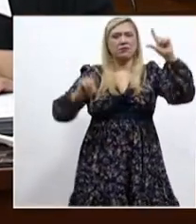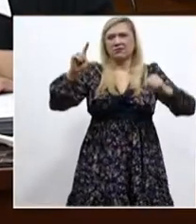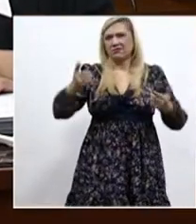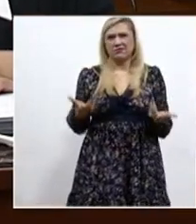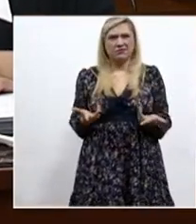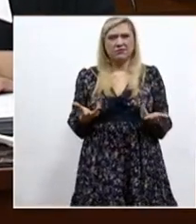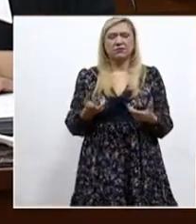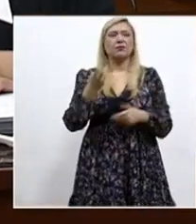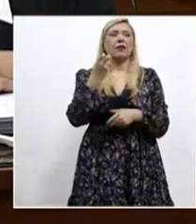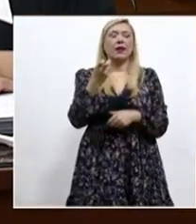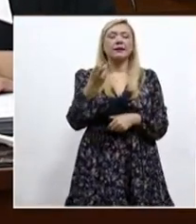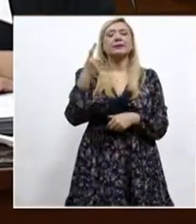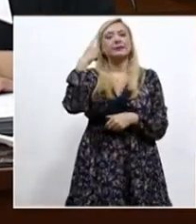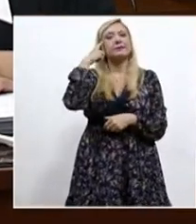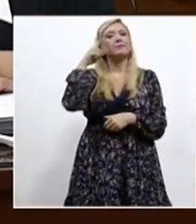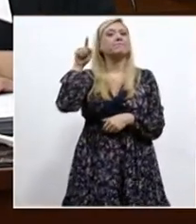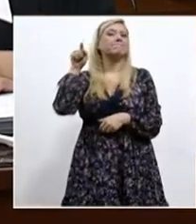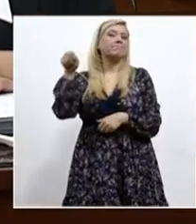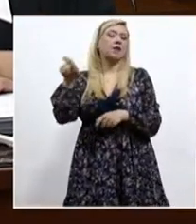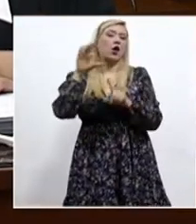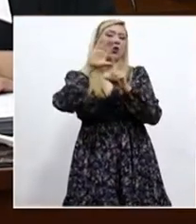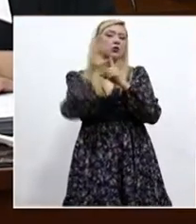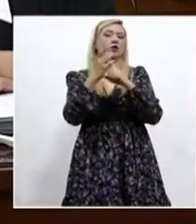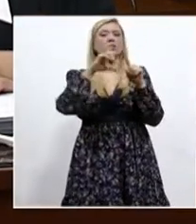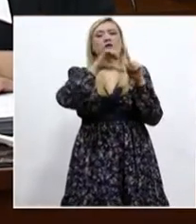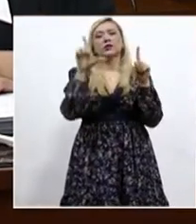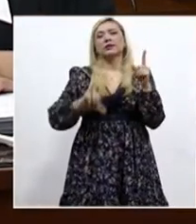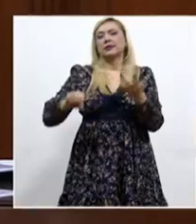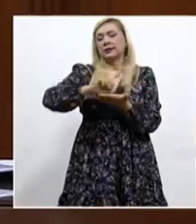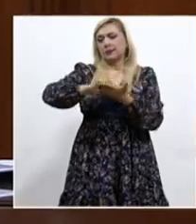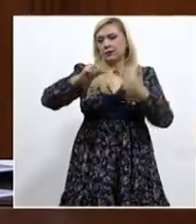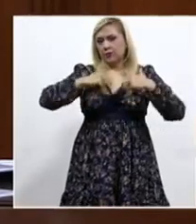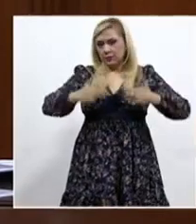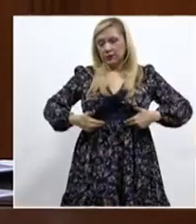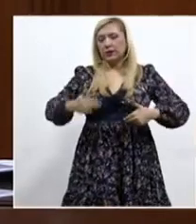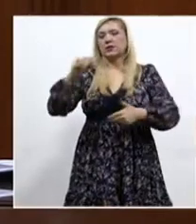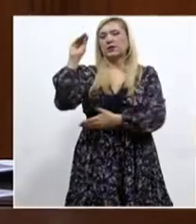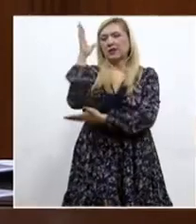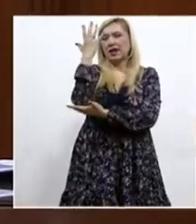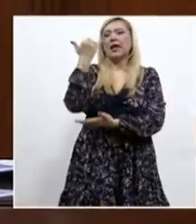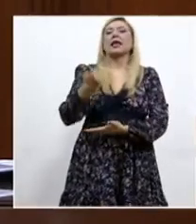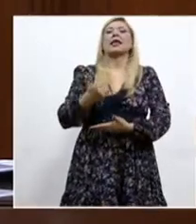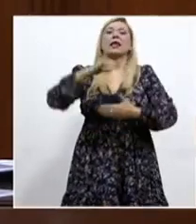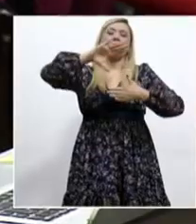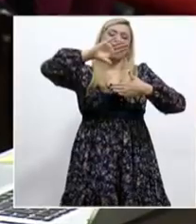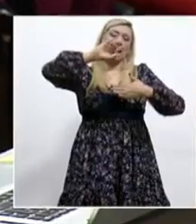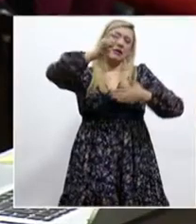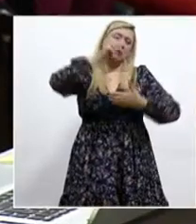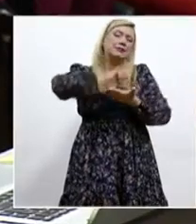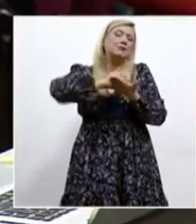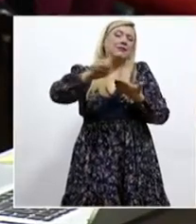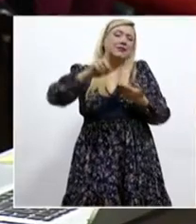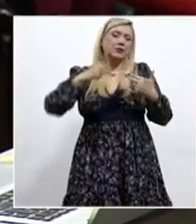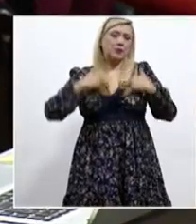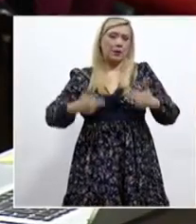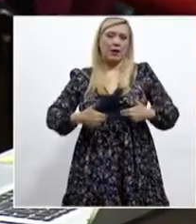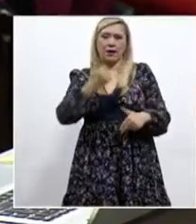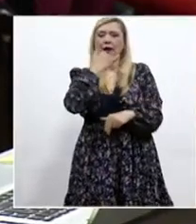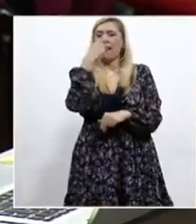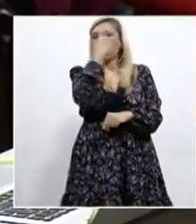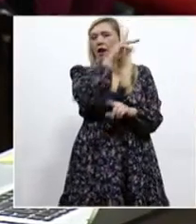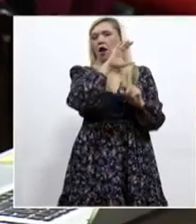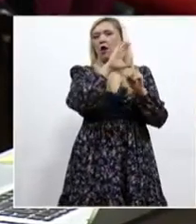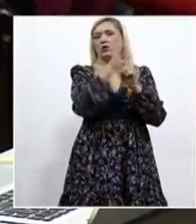fue promovida por la Comisión Nacional de los Derechos Humanos y la Comisión de Derechos Humanos del Estado de Guerrero, por la que